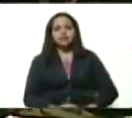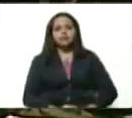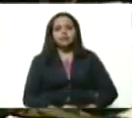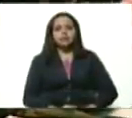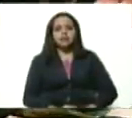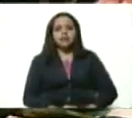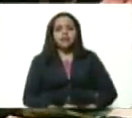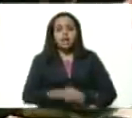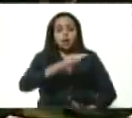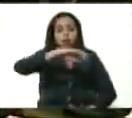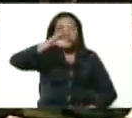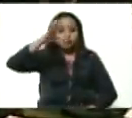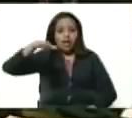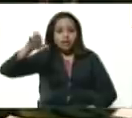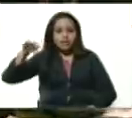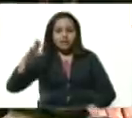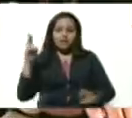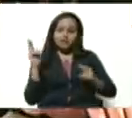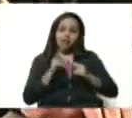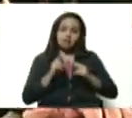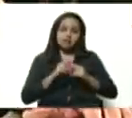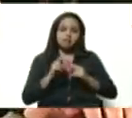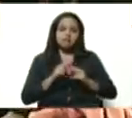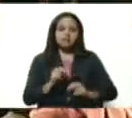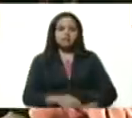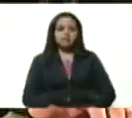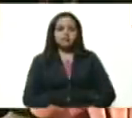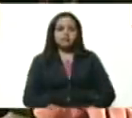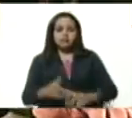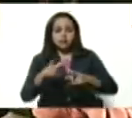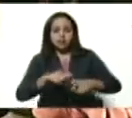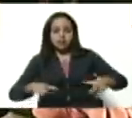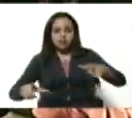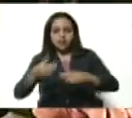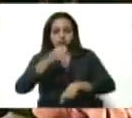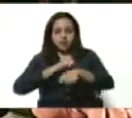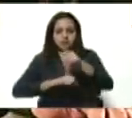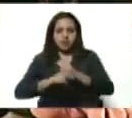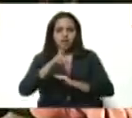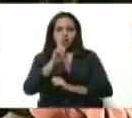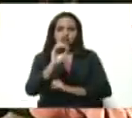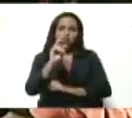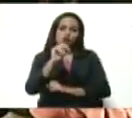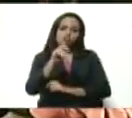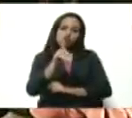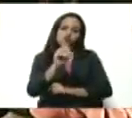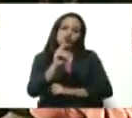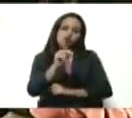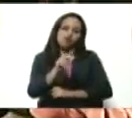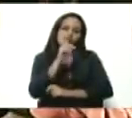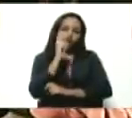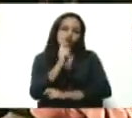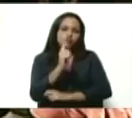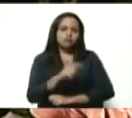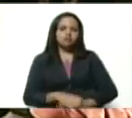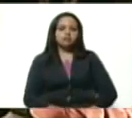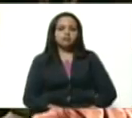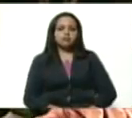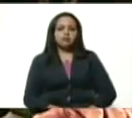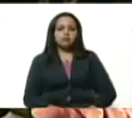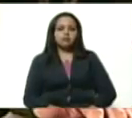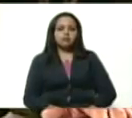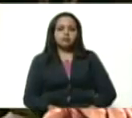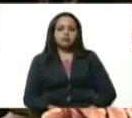andes en el táchira la zona operativa rondón 1 esa zona operativa del municipio garcía